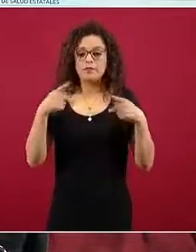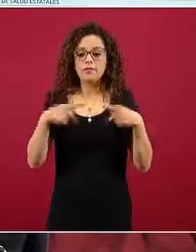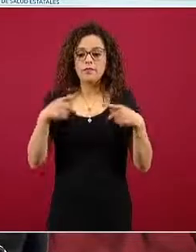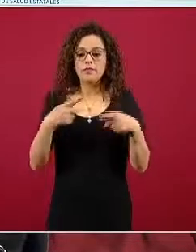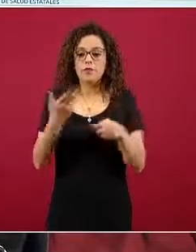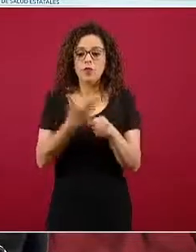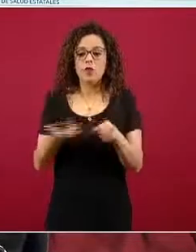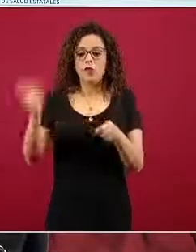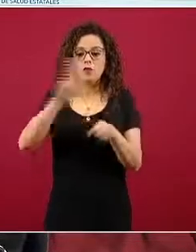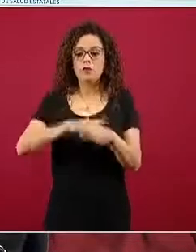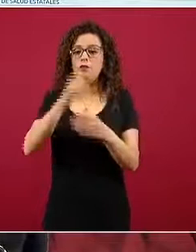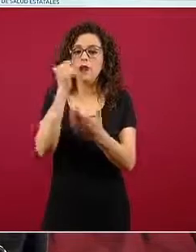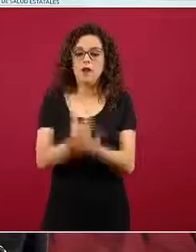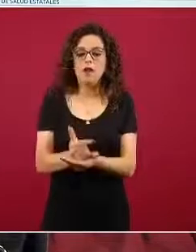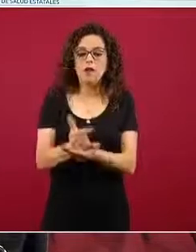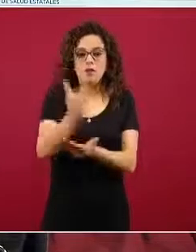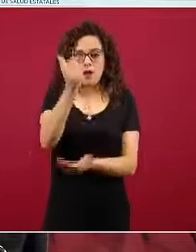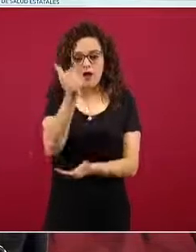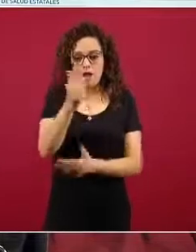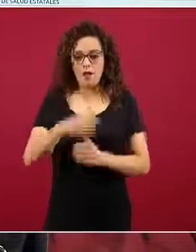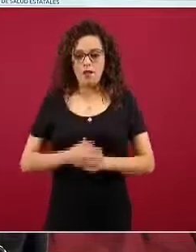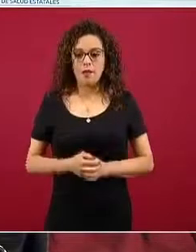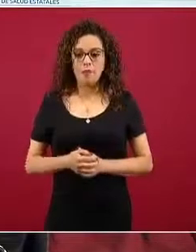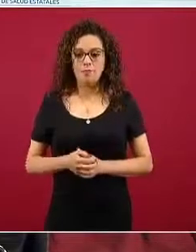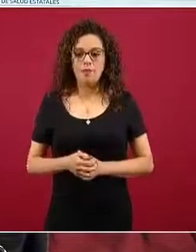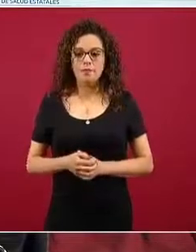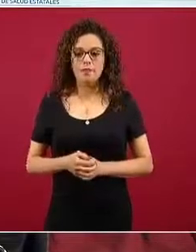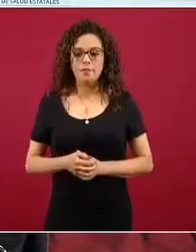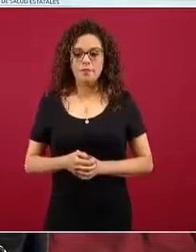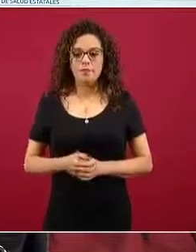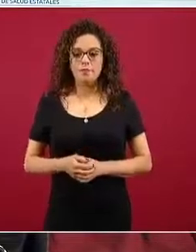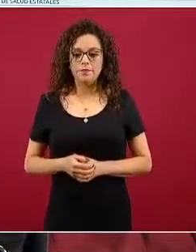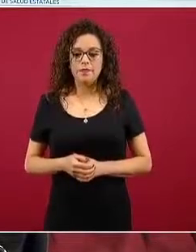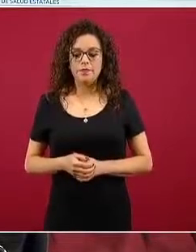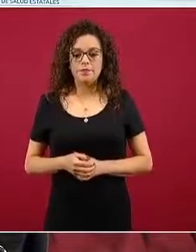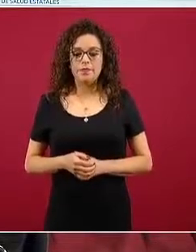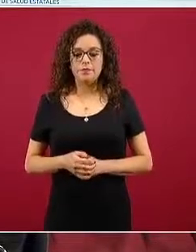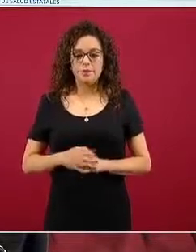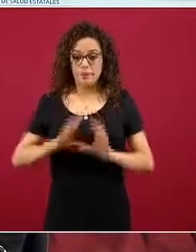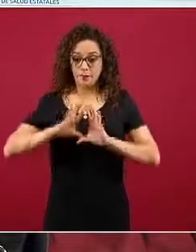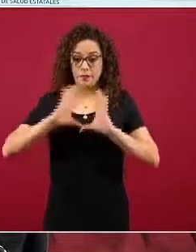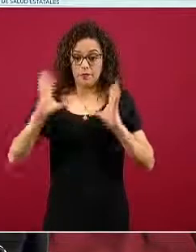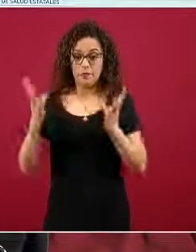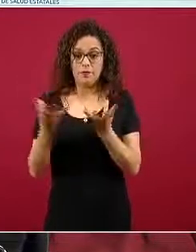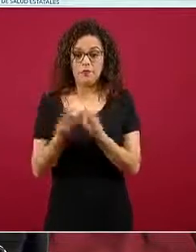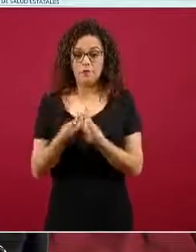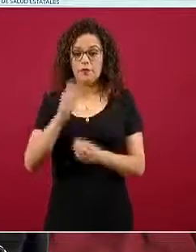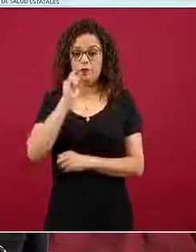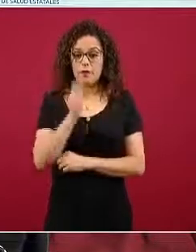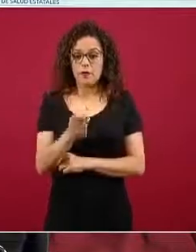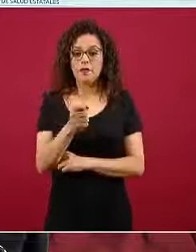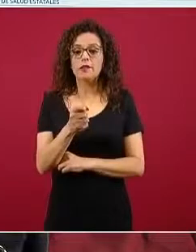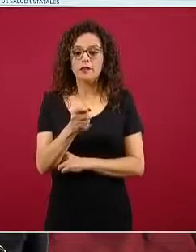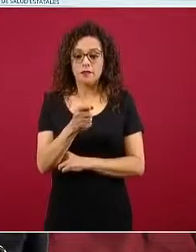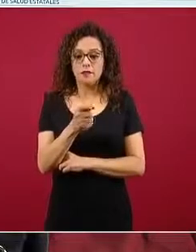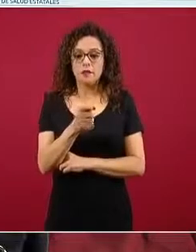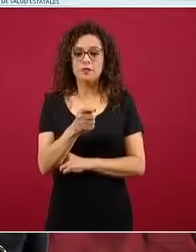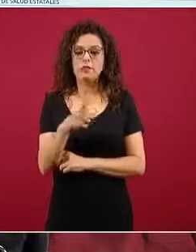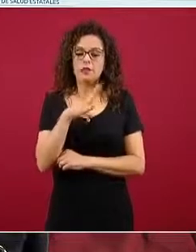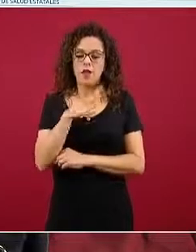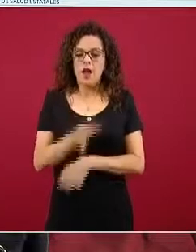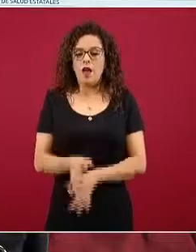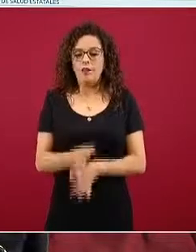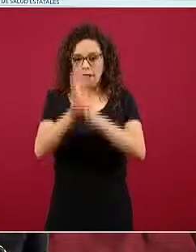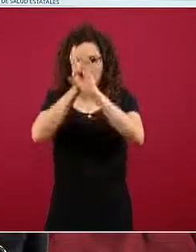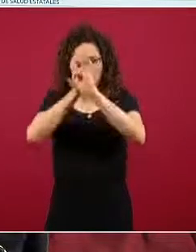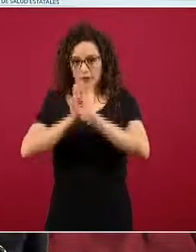hospitalizados críticamente, que en general lo catalogamos son pacientes que se cuantifican como que están intubados y